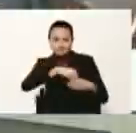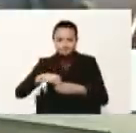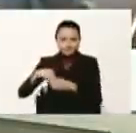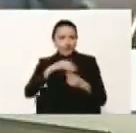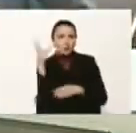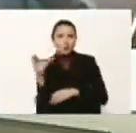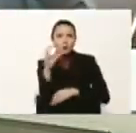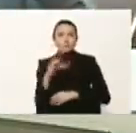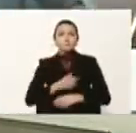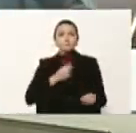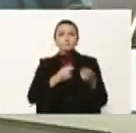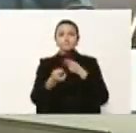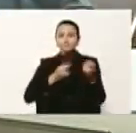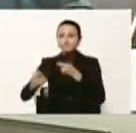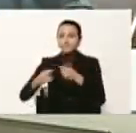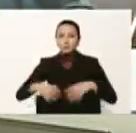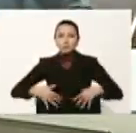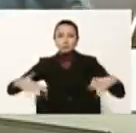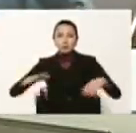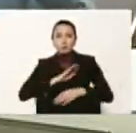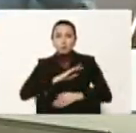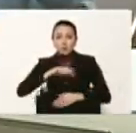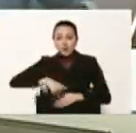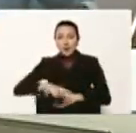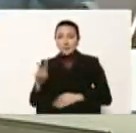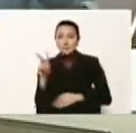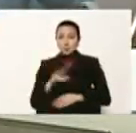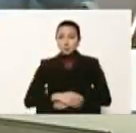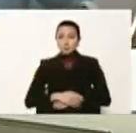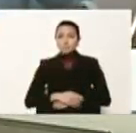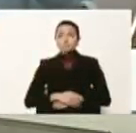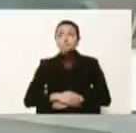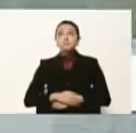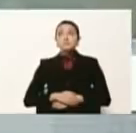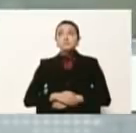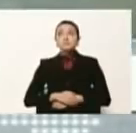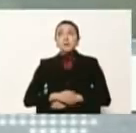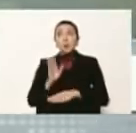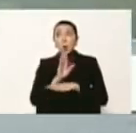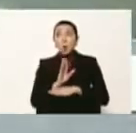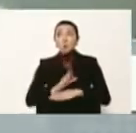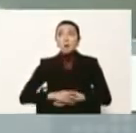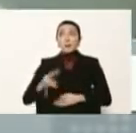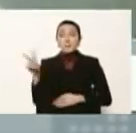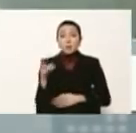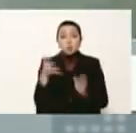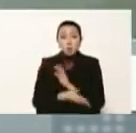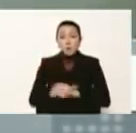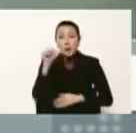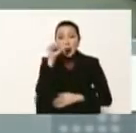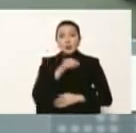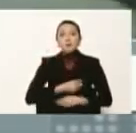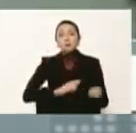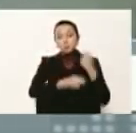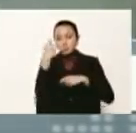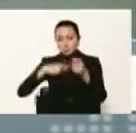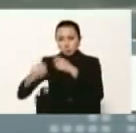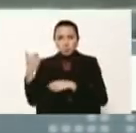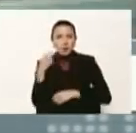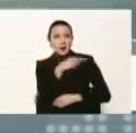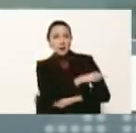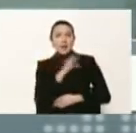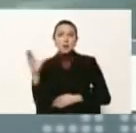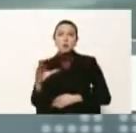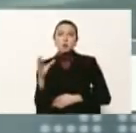controlar las grandes riquezas de Venezuela y asegurar el territorio para el narcotráfico, el principal productor de cocaína